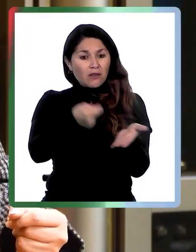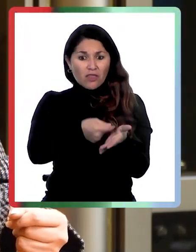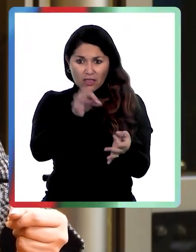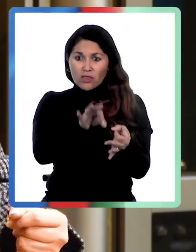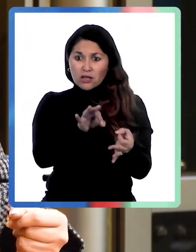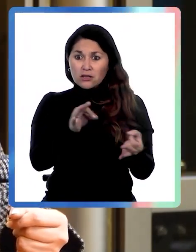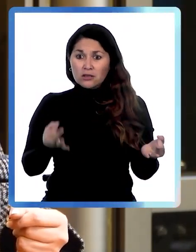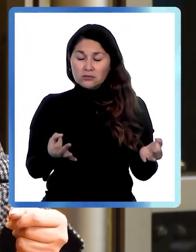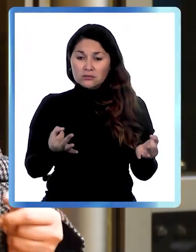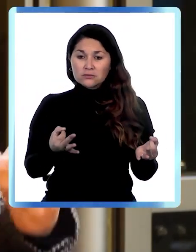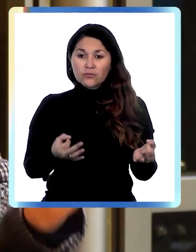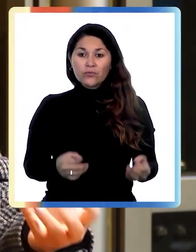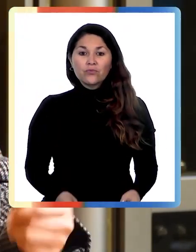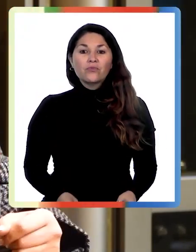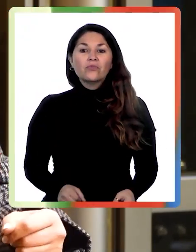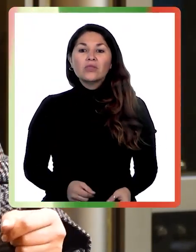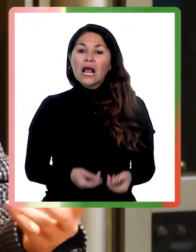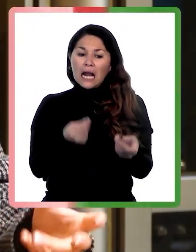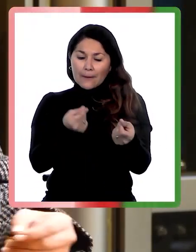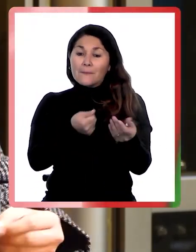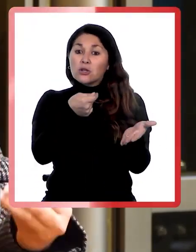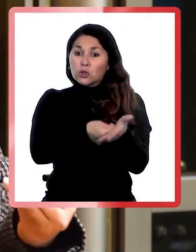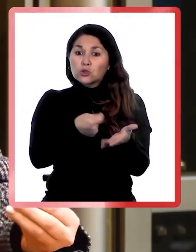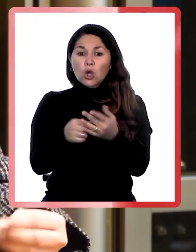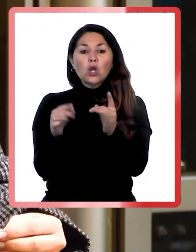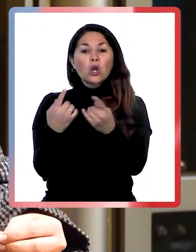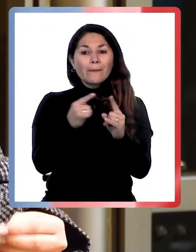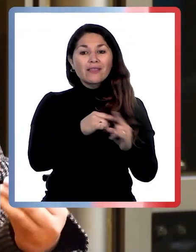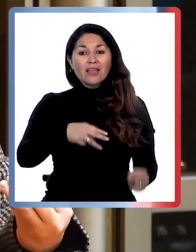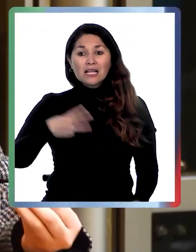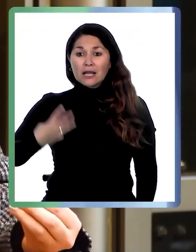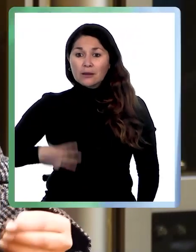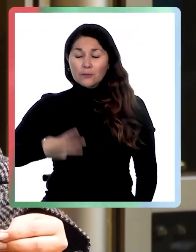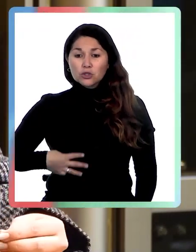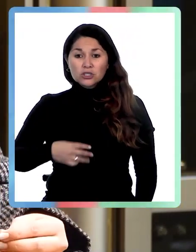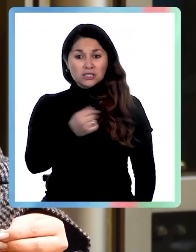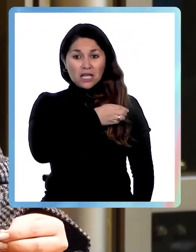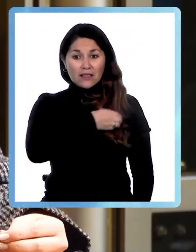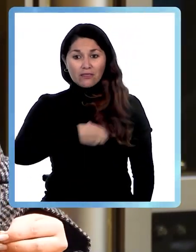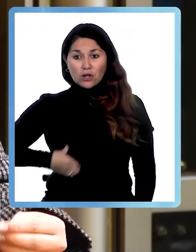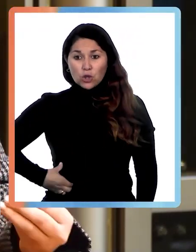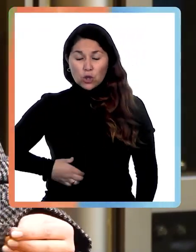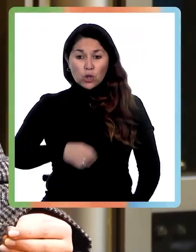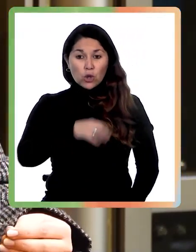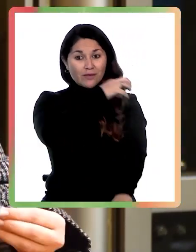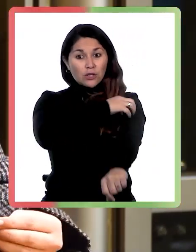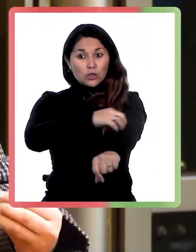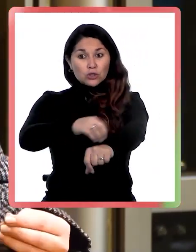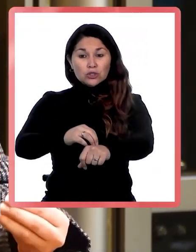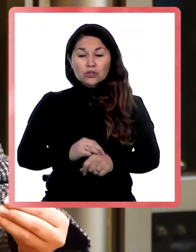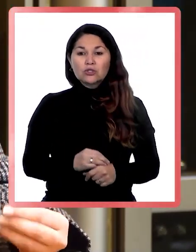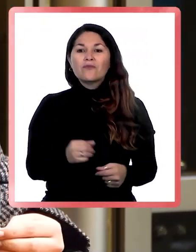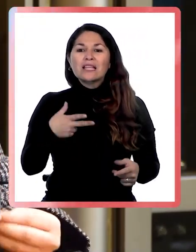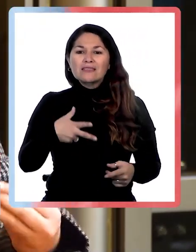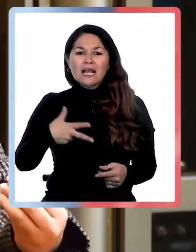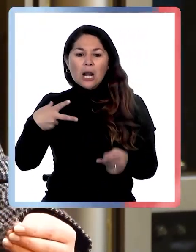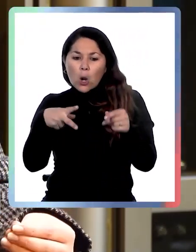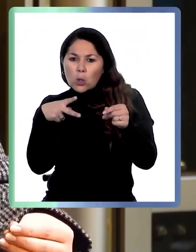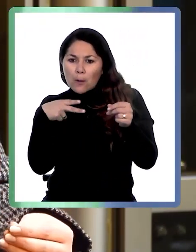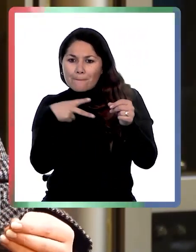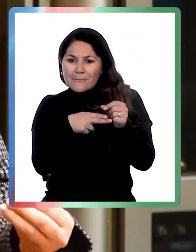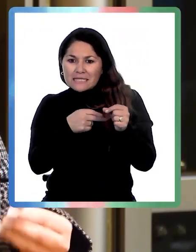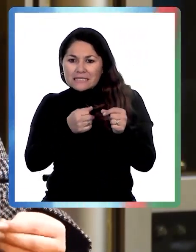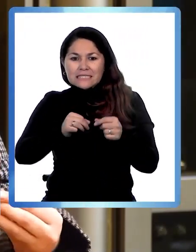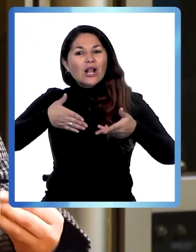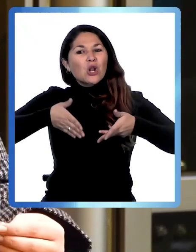establezcan específicamente y se dispongan recursos para los municipios y para el gobierno regional para avanzar en la ición